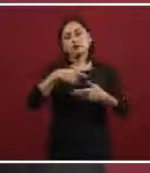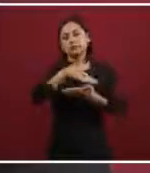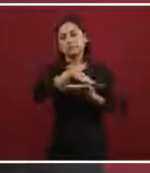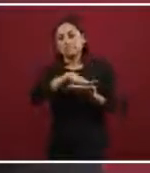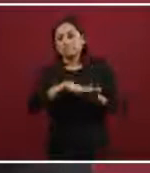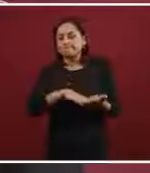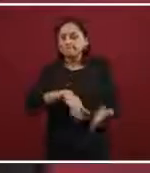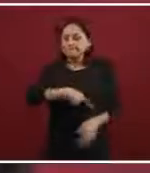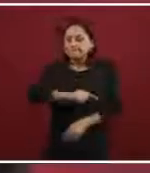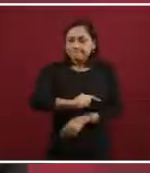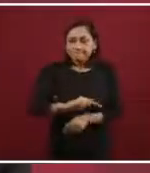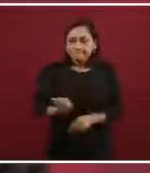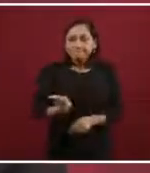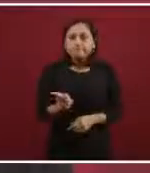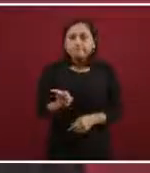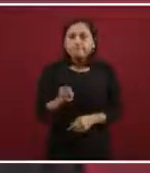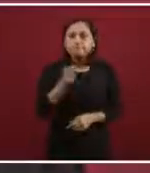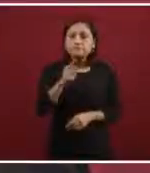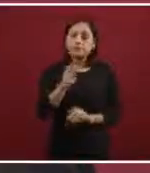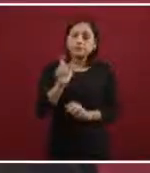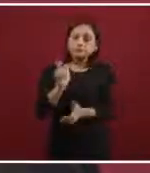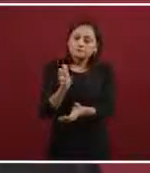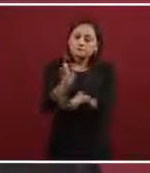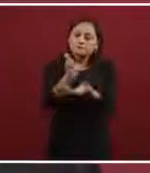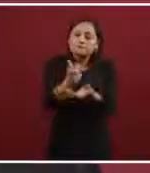que sean los que reciban más